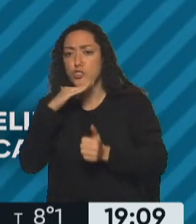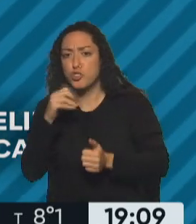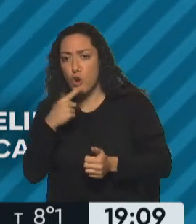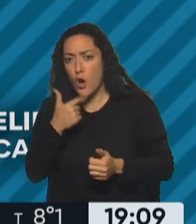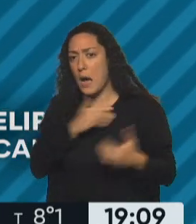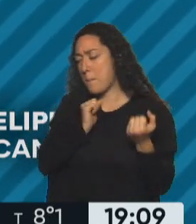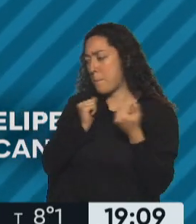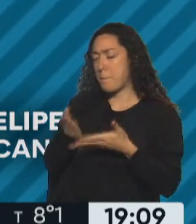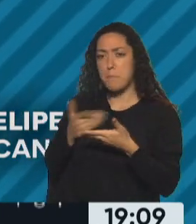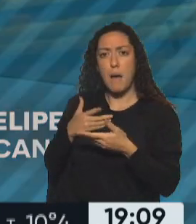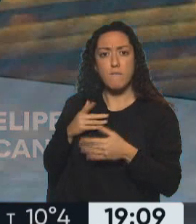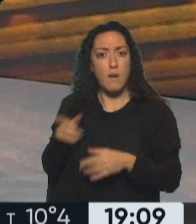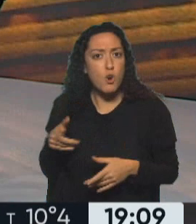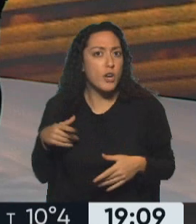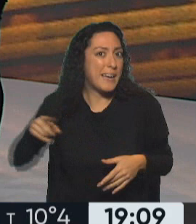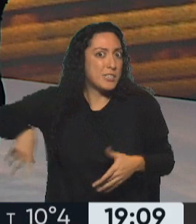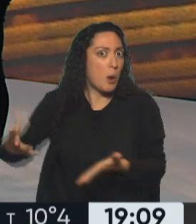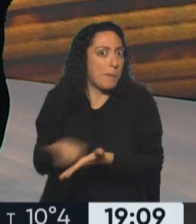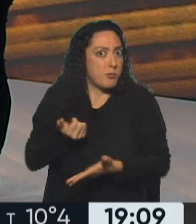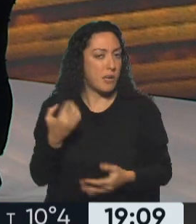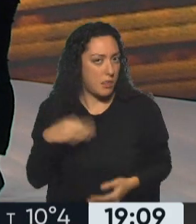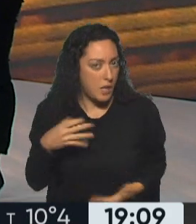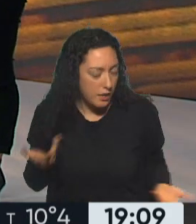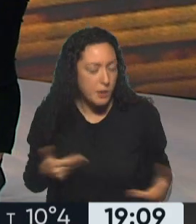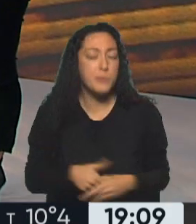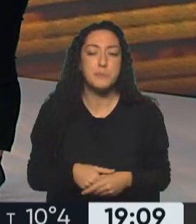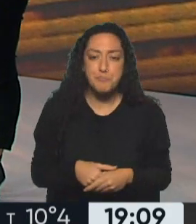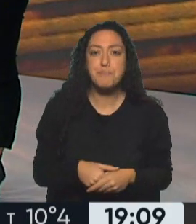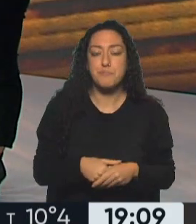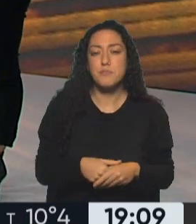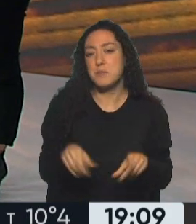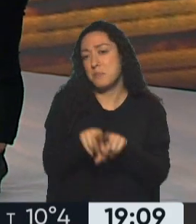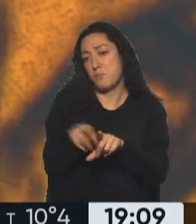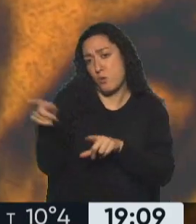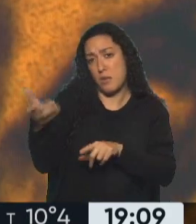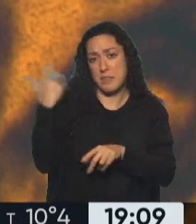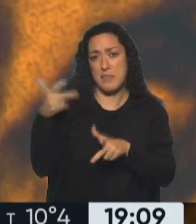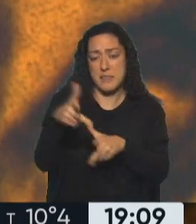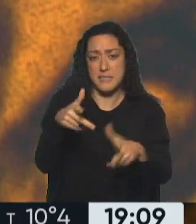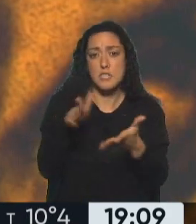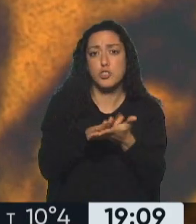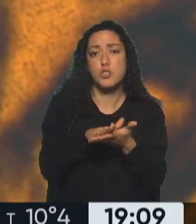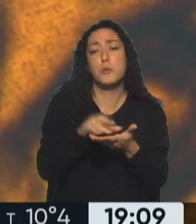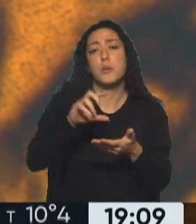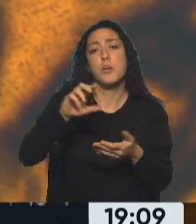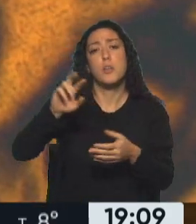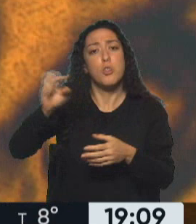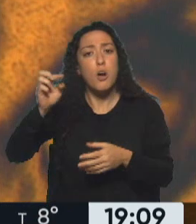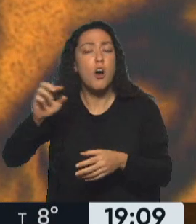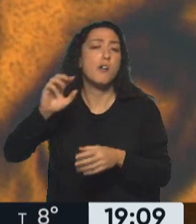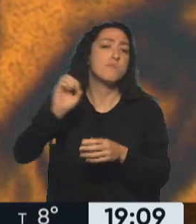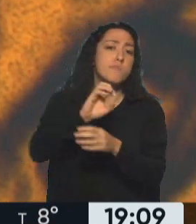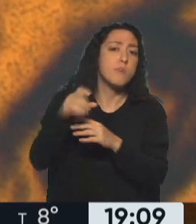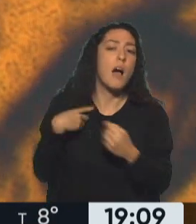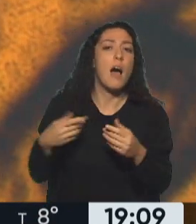la van a tener que aprovechar. Bueno, también es cierto, Feli, como vos decías, se vienen precios de los commodities a la baja, preguerra, ¿sí?